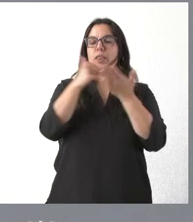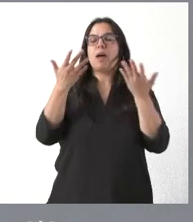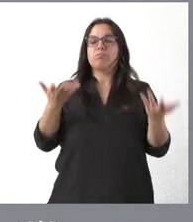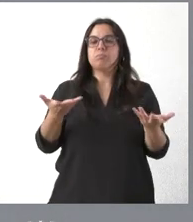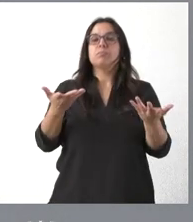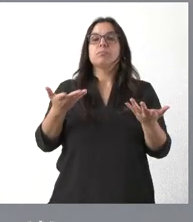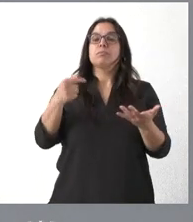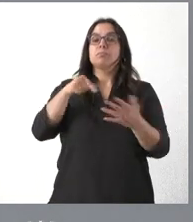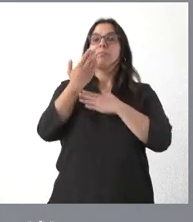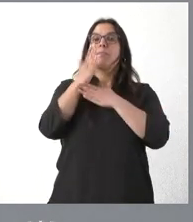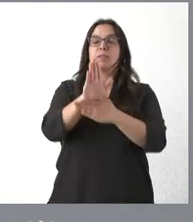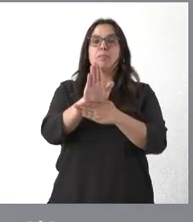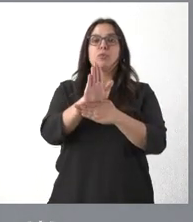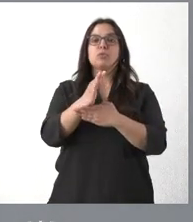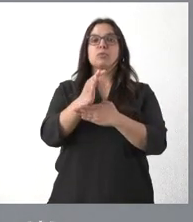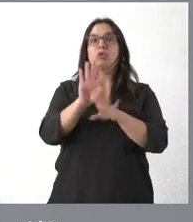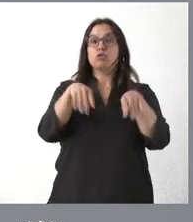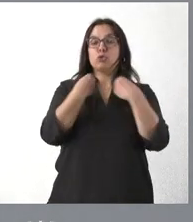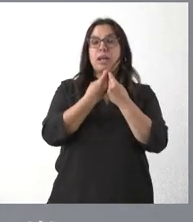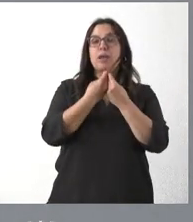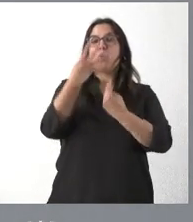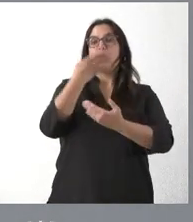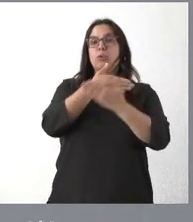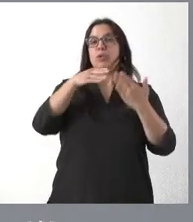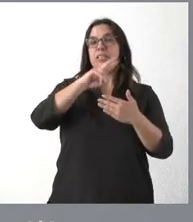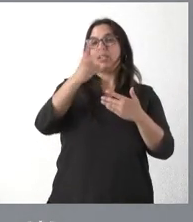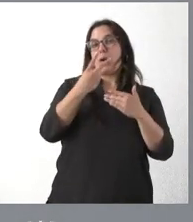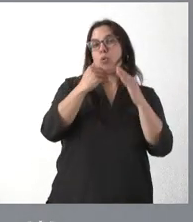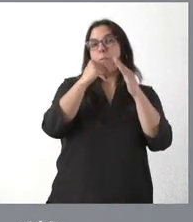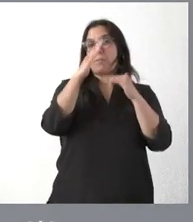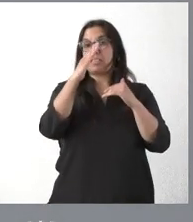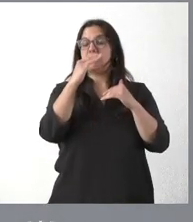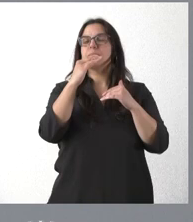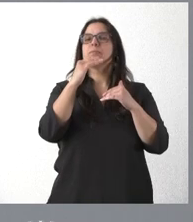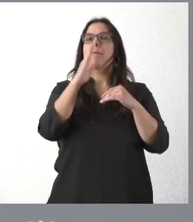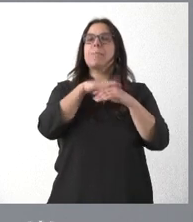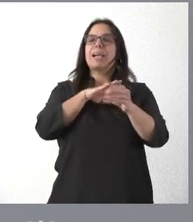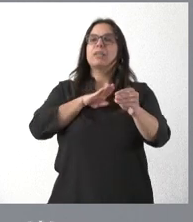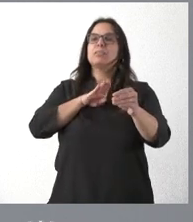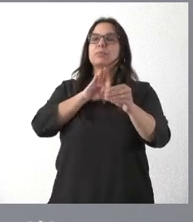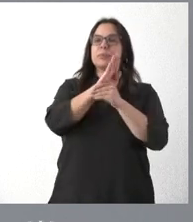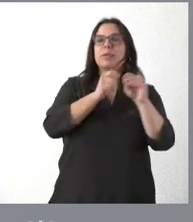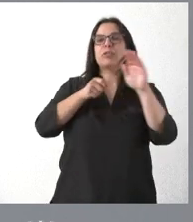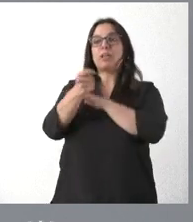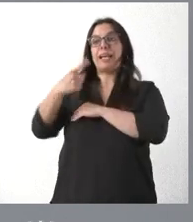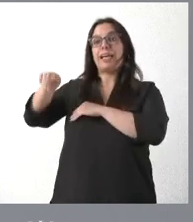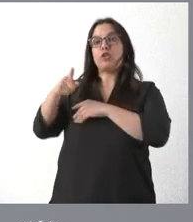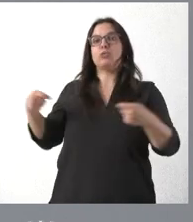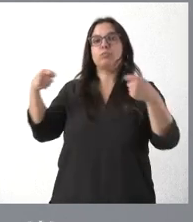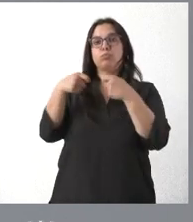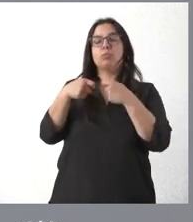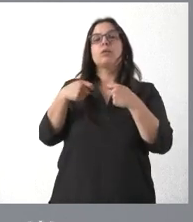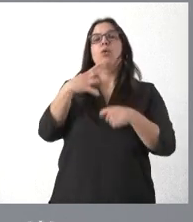con lo que hoy planteamos son algo más de 4 millones de euros de subvenciones para una inversión total por parte de estas empresas de 44